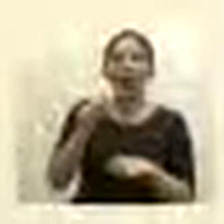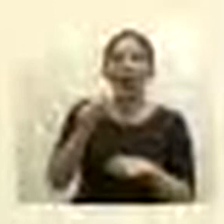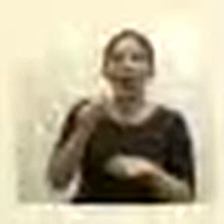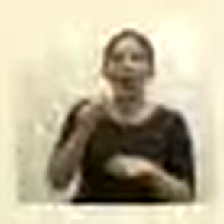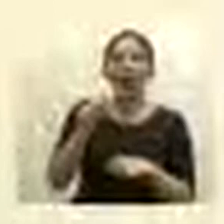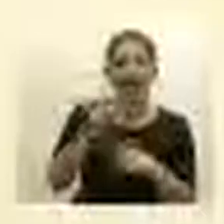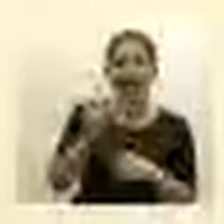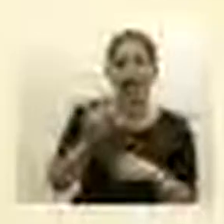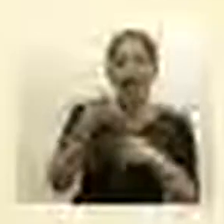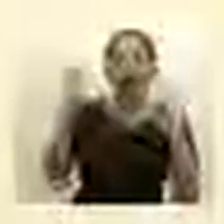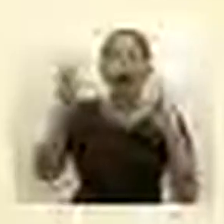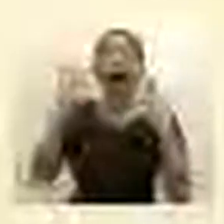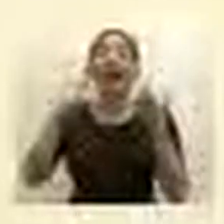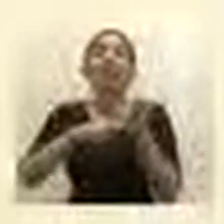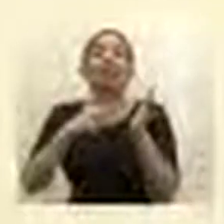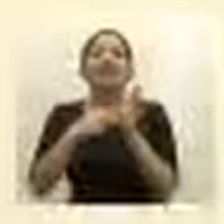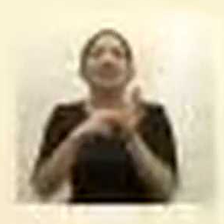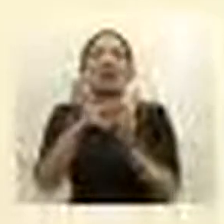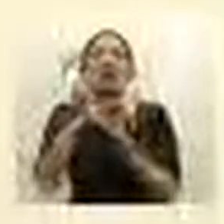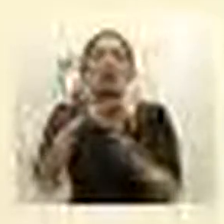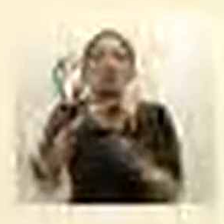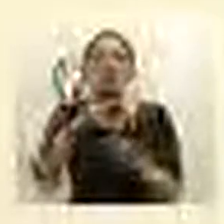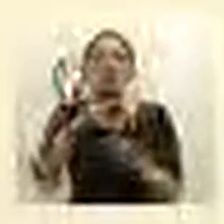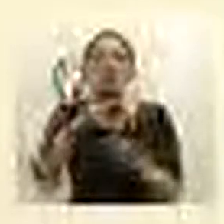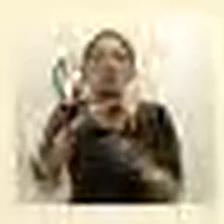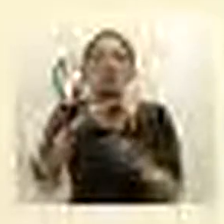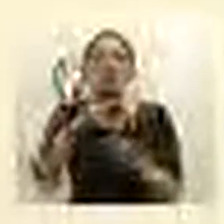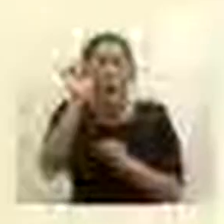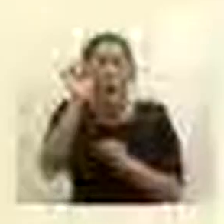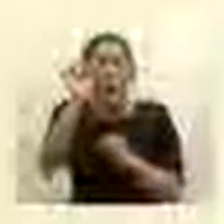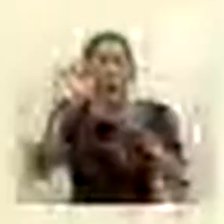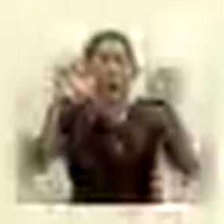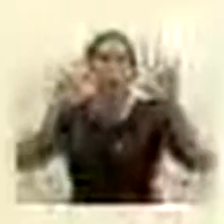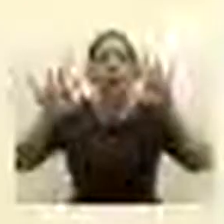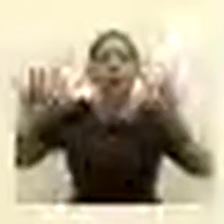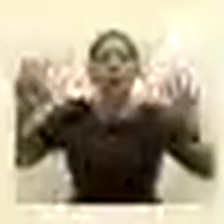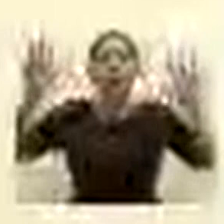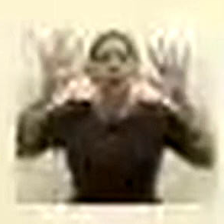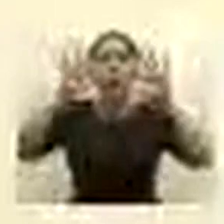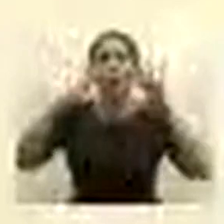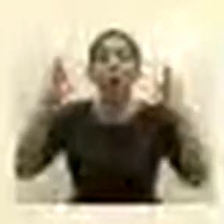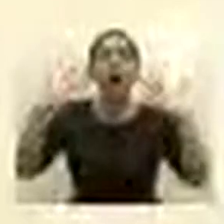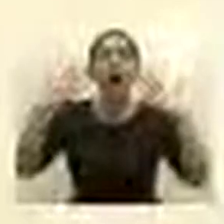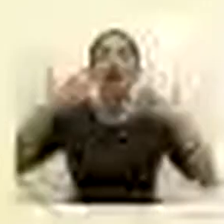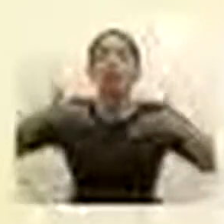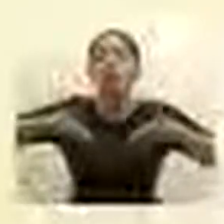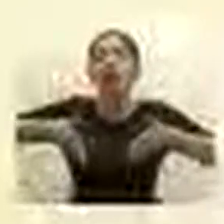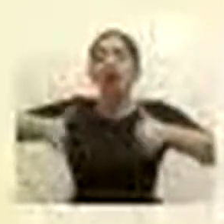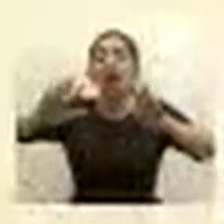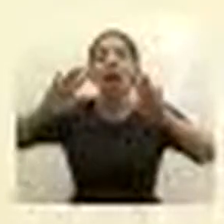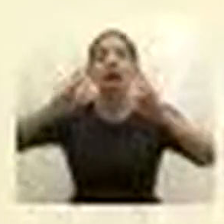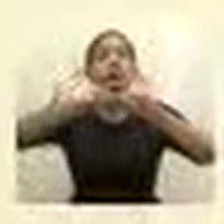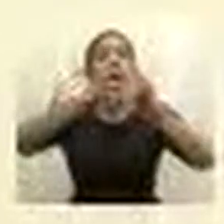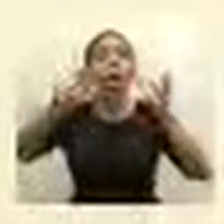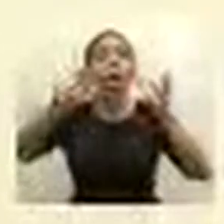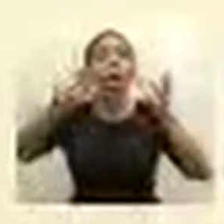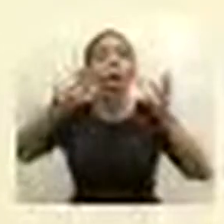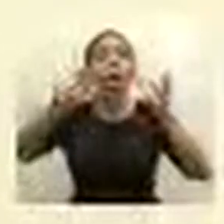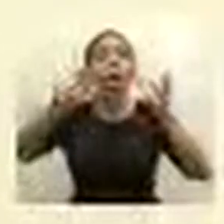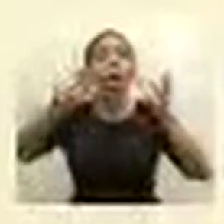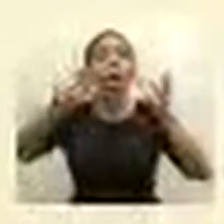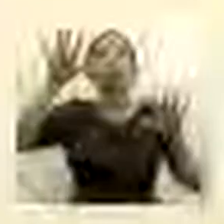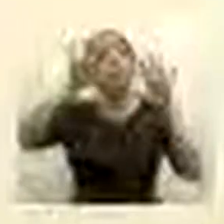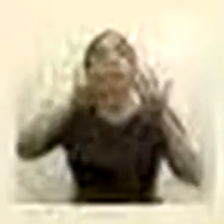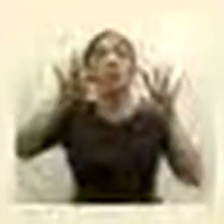aérea justamente es por gotitas muy pequeñitas que pueden quedar todavía en el aire, que afuera, en las aceras, en los espacios públicos, eso no